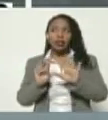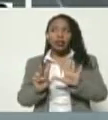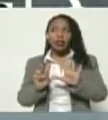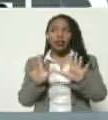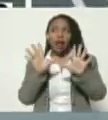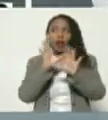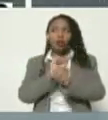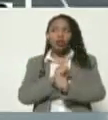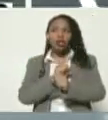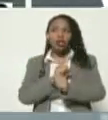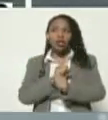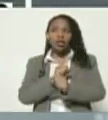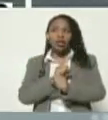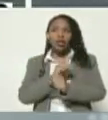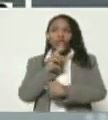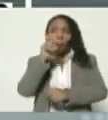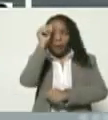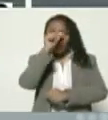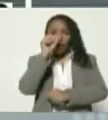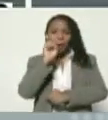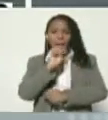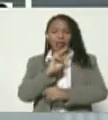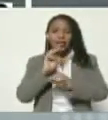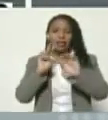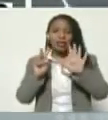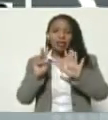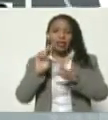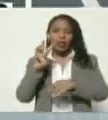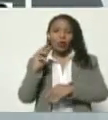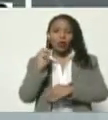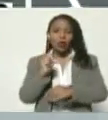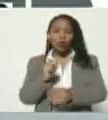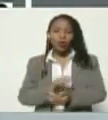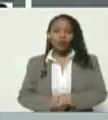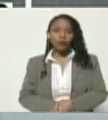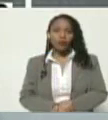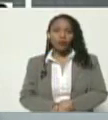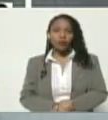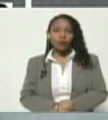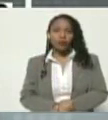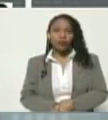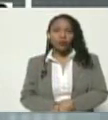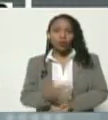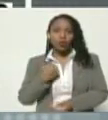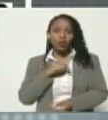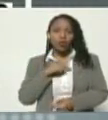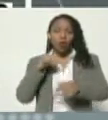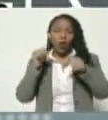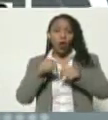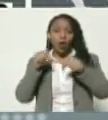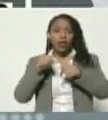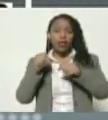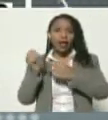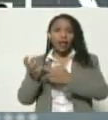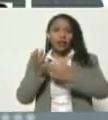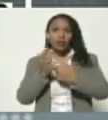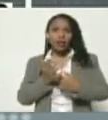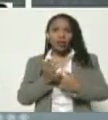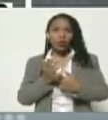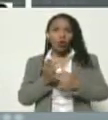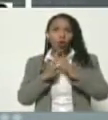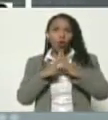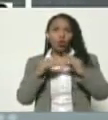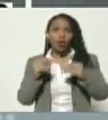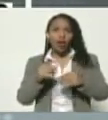la noche del domingo 27 de junio. Estamos precisamente recibiendo toda